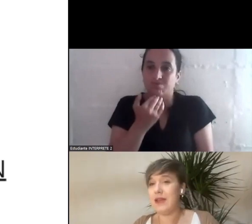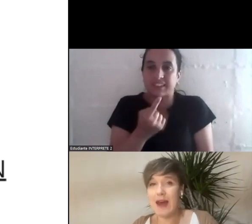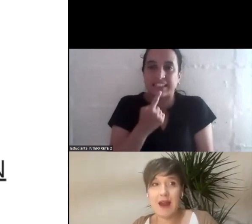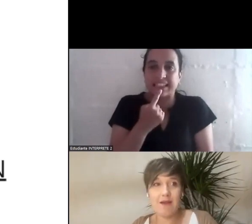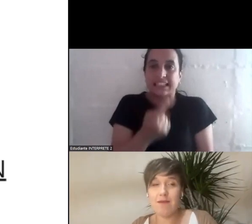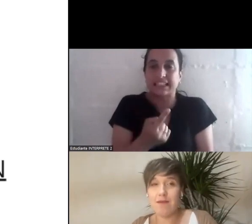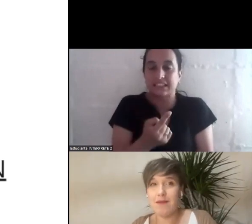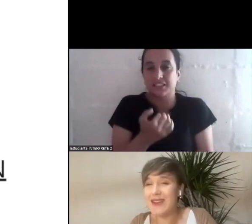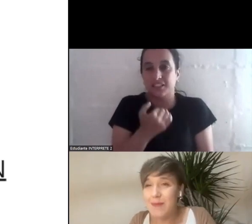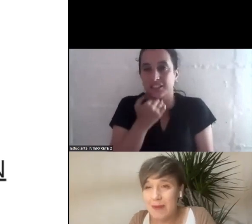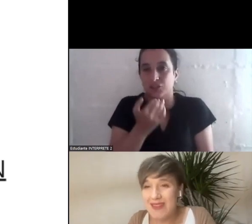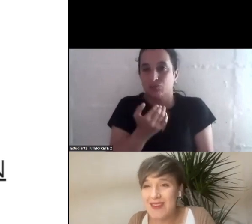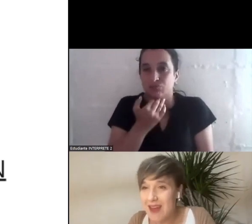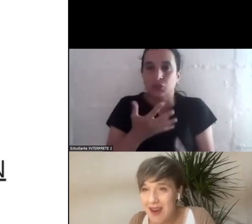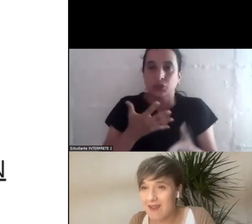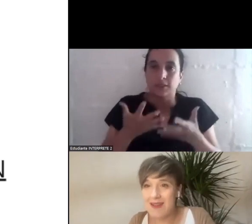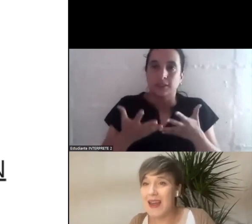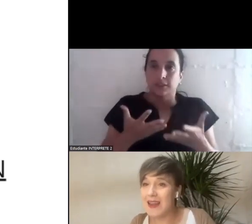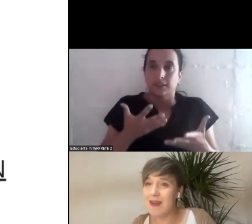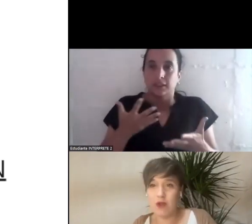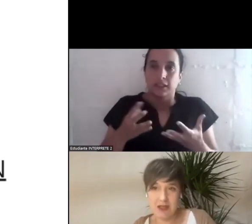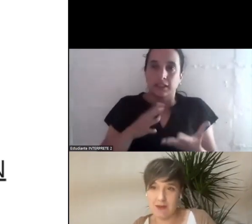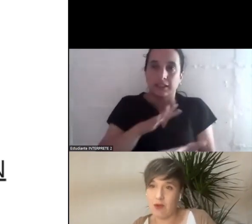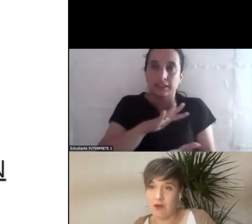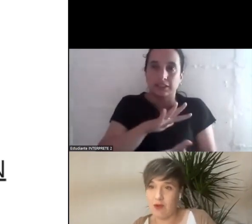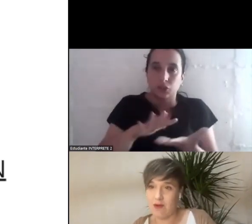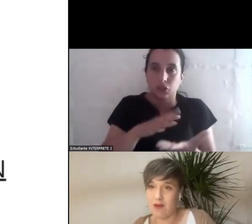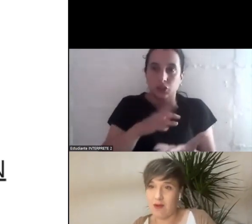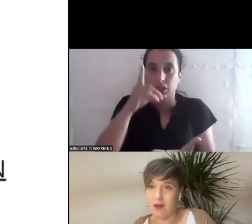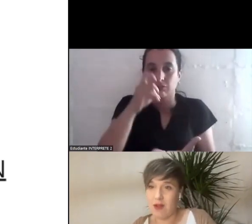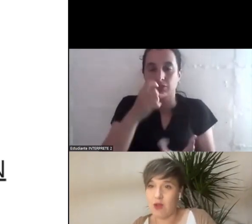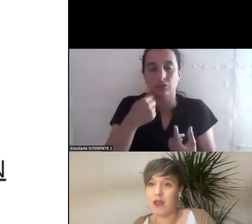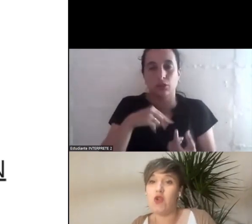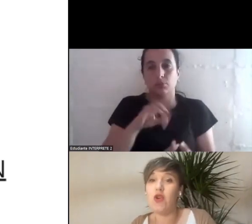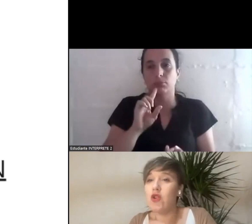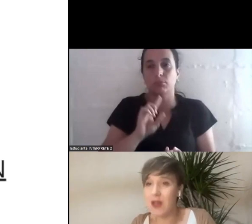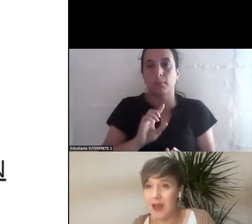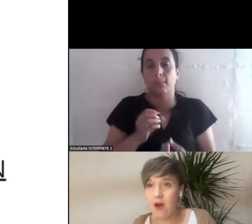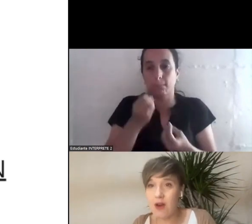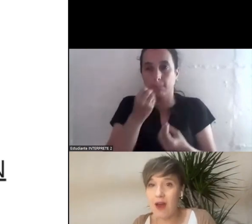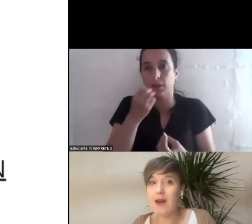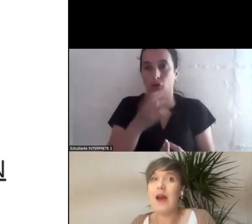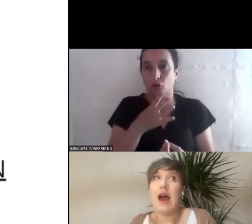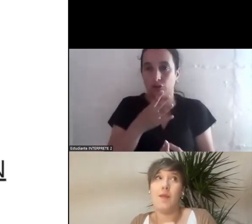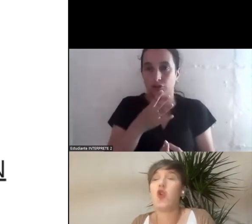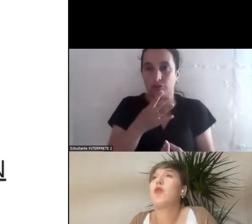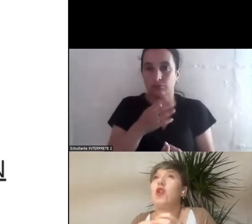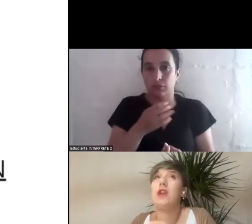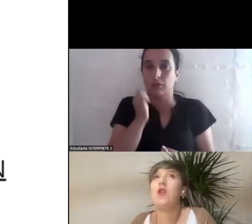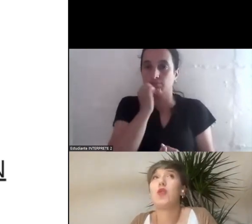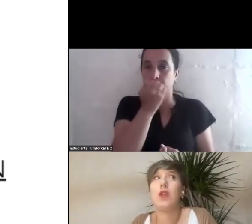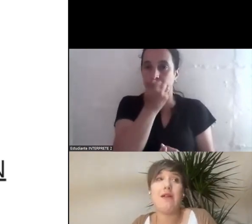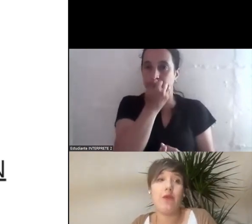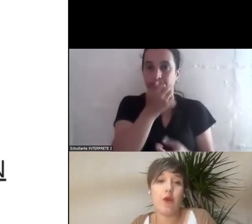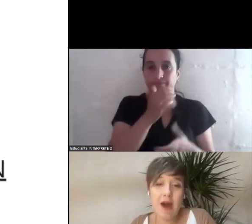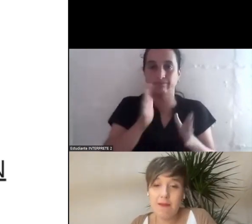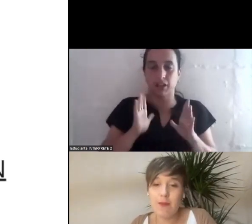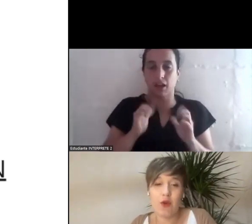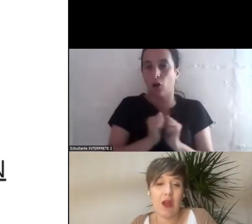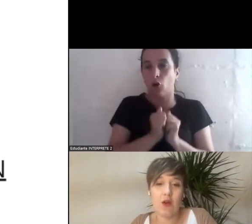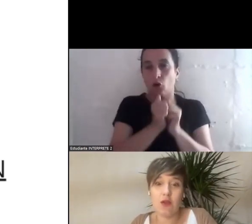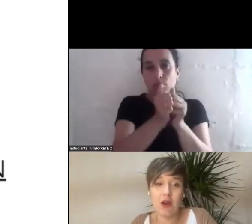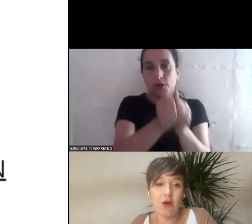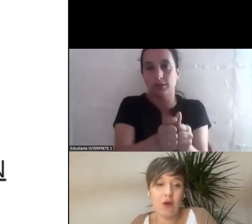mano, estar, simplemente estar ya alivia muchísimo dolor. Entonces, yo no sé ahora, a lo mejor porque no he tenido oportunidad de